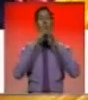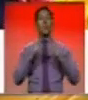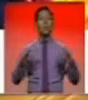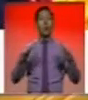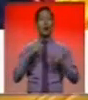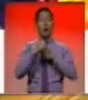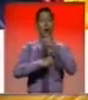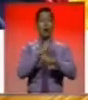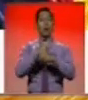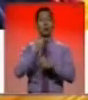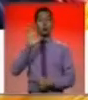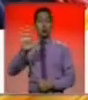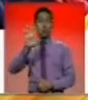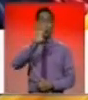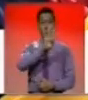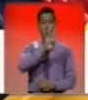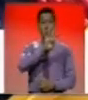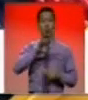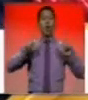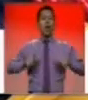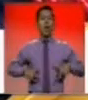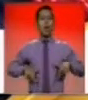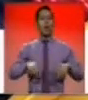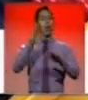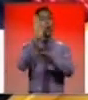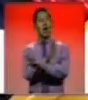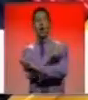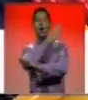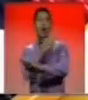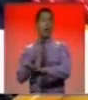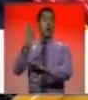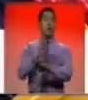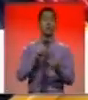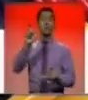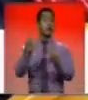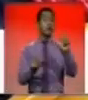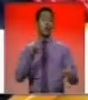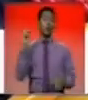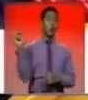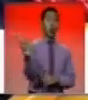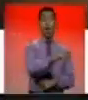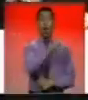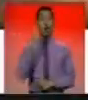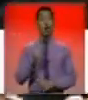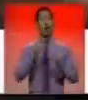54 años lo cantó Lenín Moreno y fue coreado por todos los asistentes.